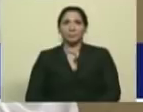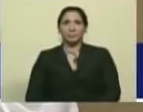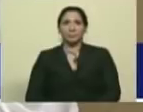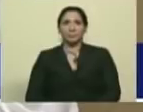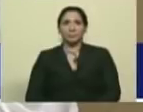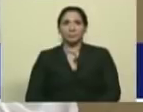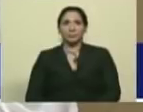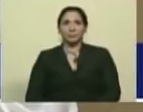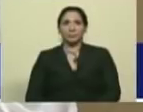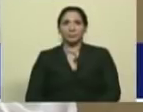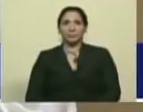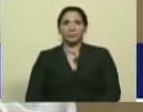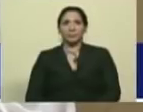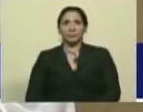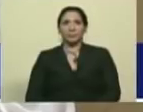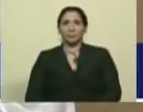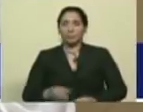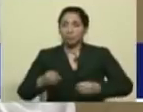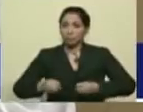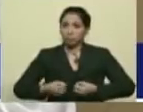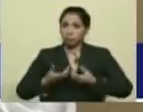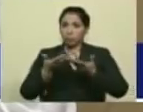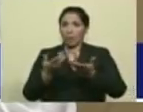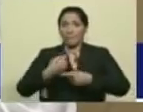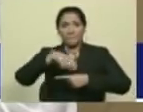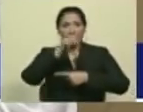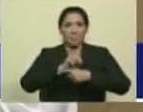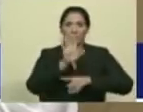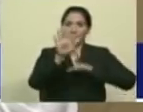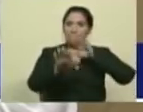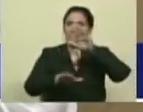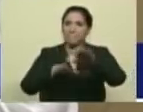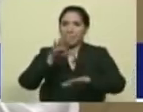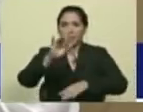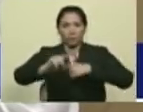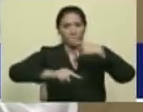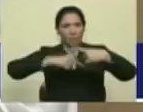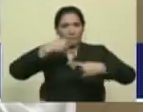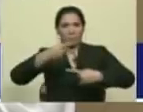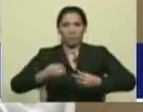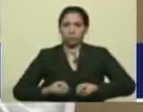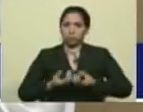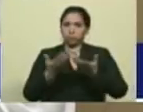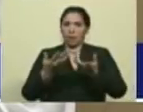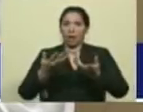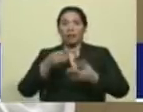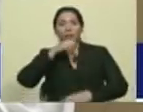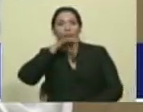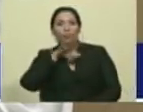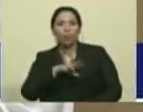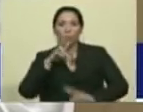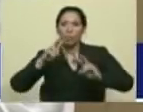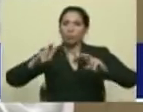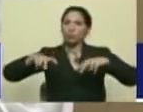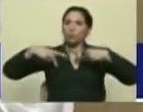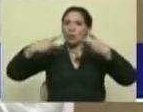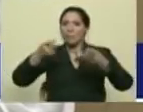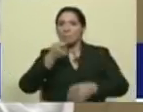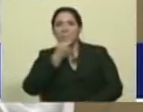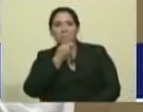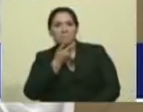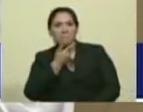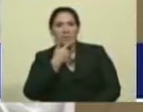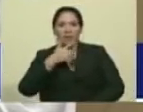se dio el primer paso para lo que después sería esta historia nueva, historia bella,